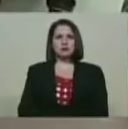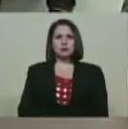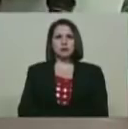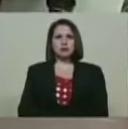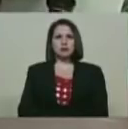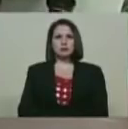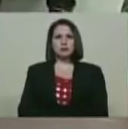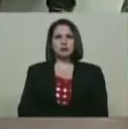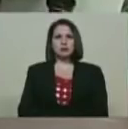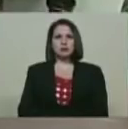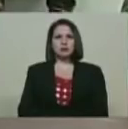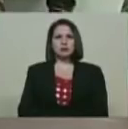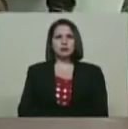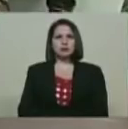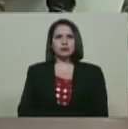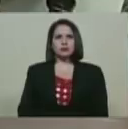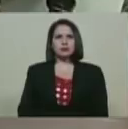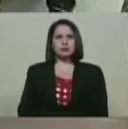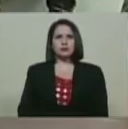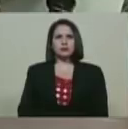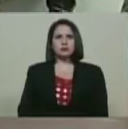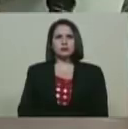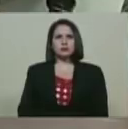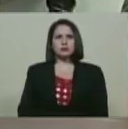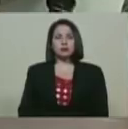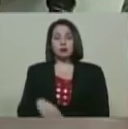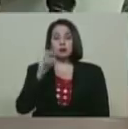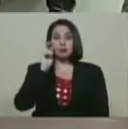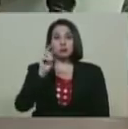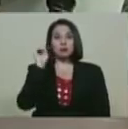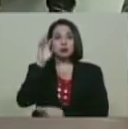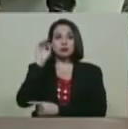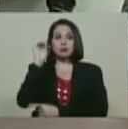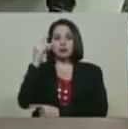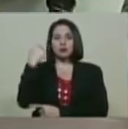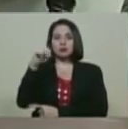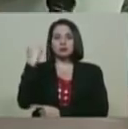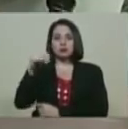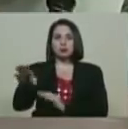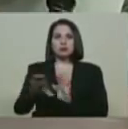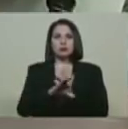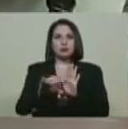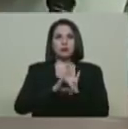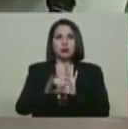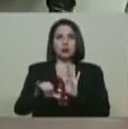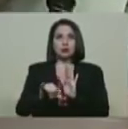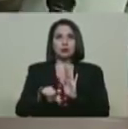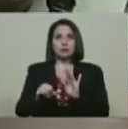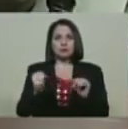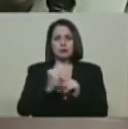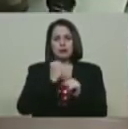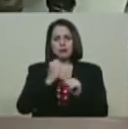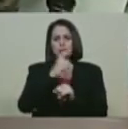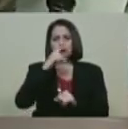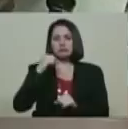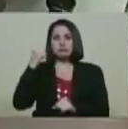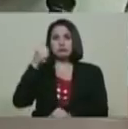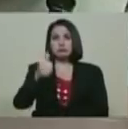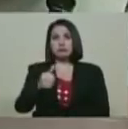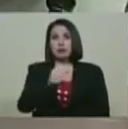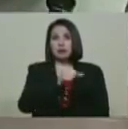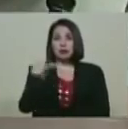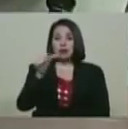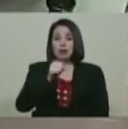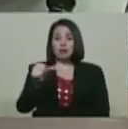Hoy estuvimos viendo parte de la sesión de la Asamblea Nacional Constituyente. La constituyente trabajó todo el mes de diciembre.